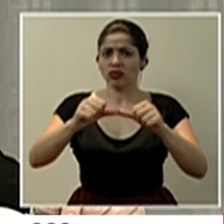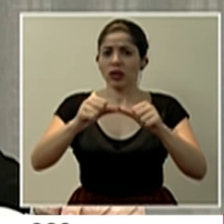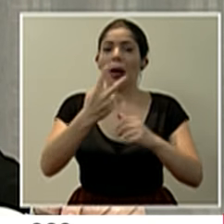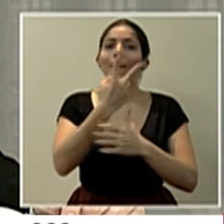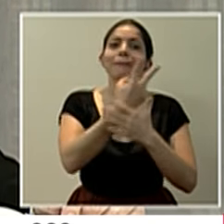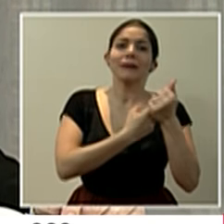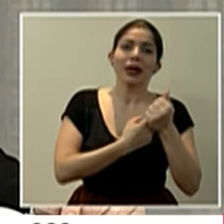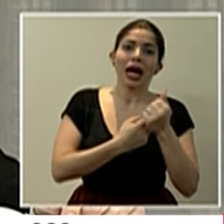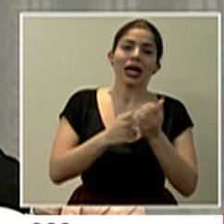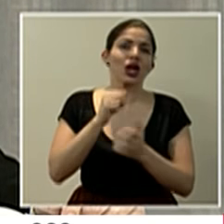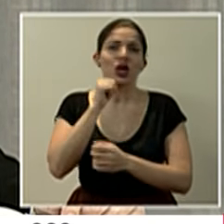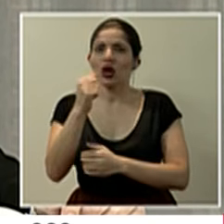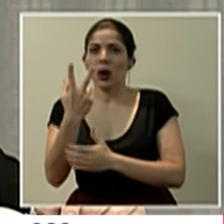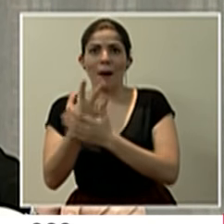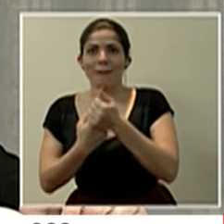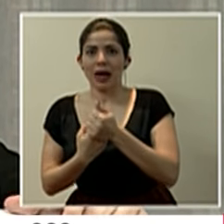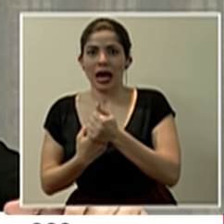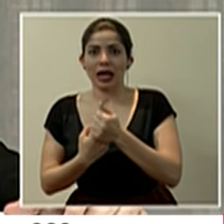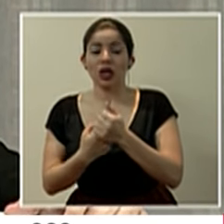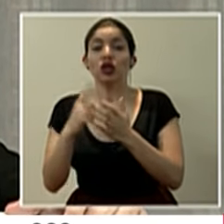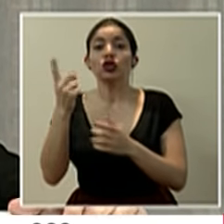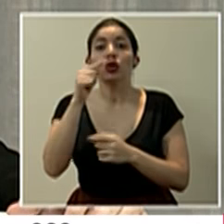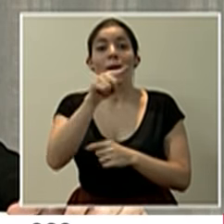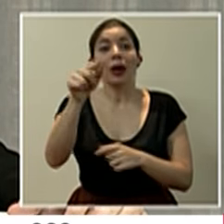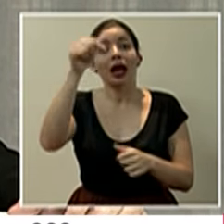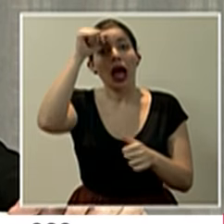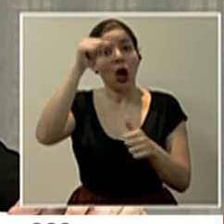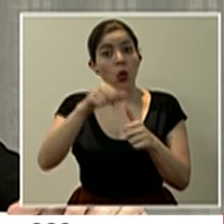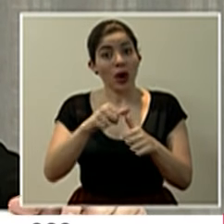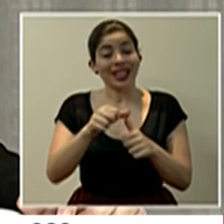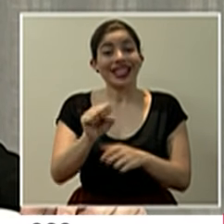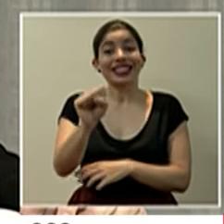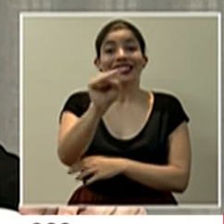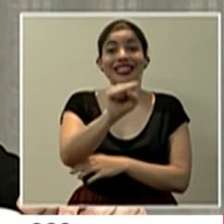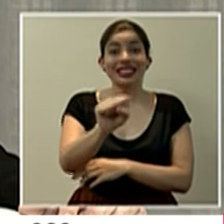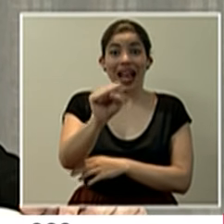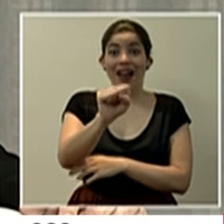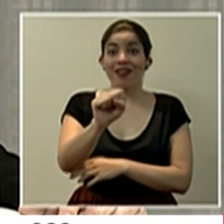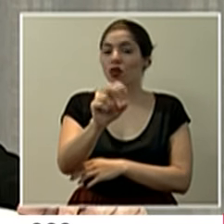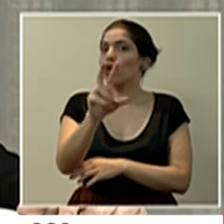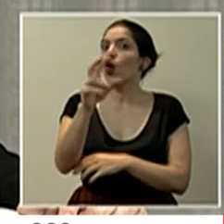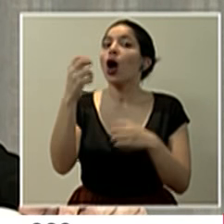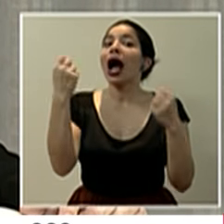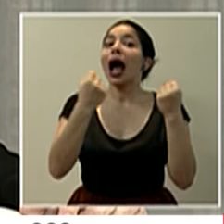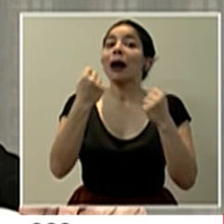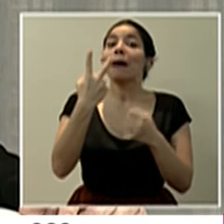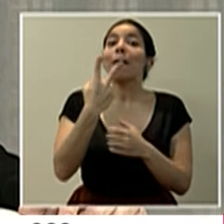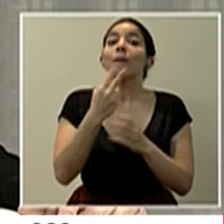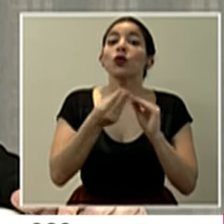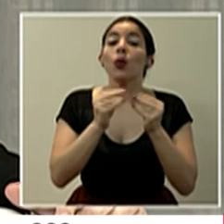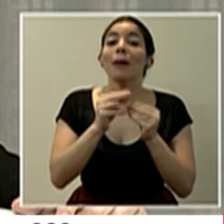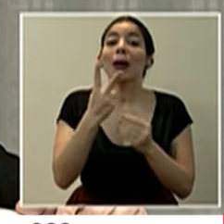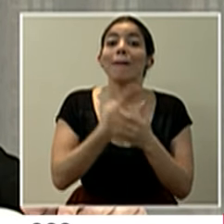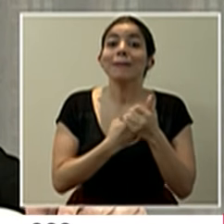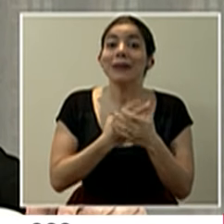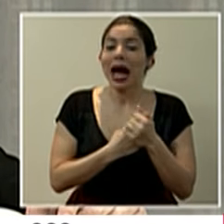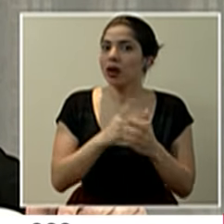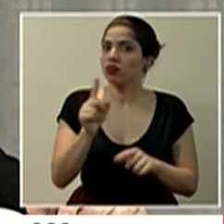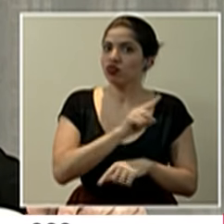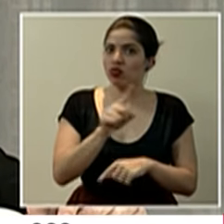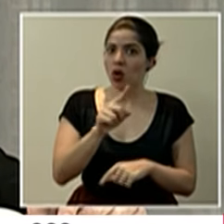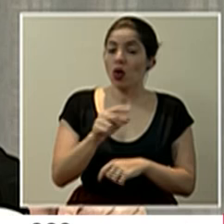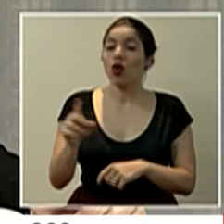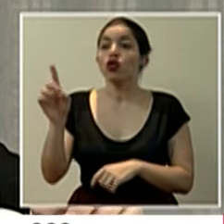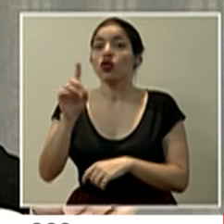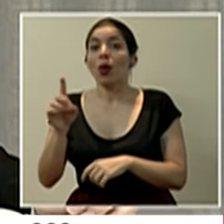e impares. Y nada más para recordarlo, recuerden, el sábado no circulan los pares, el domingo no circulan